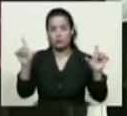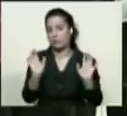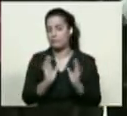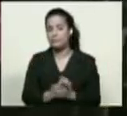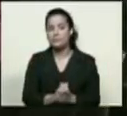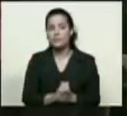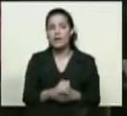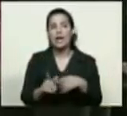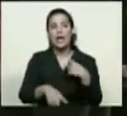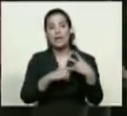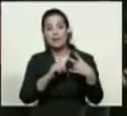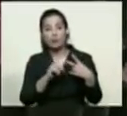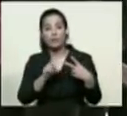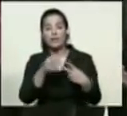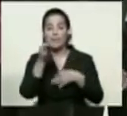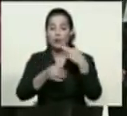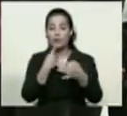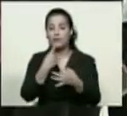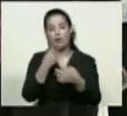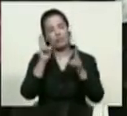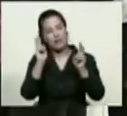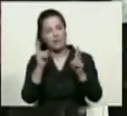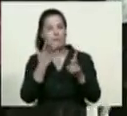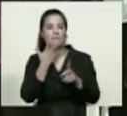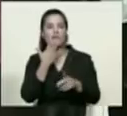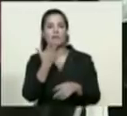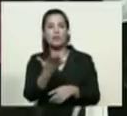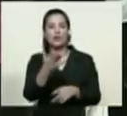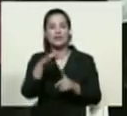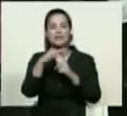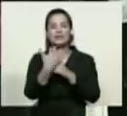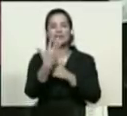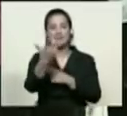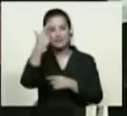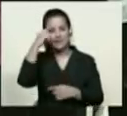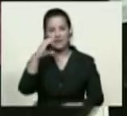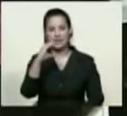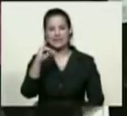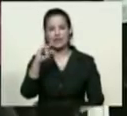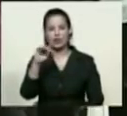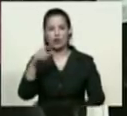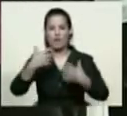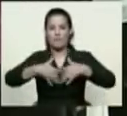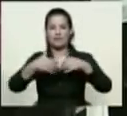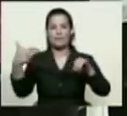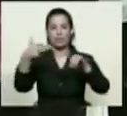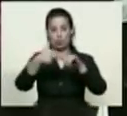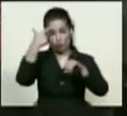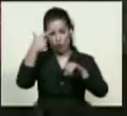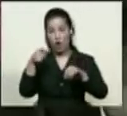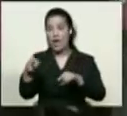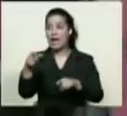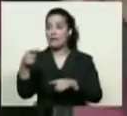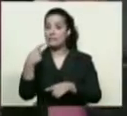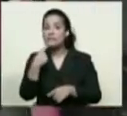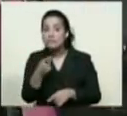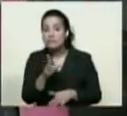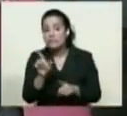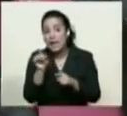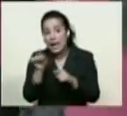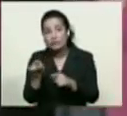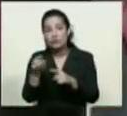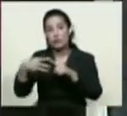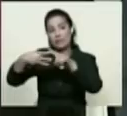manera, hacía mención a otros temas de interés, como el caso de Citgo, en donde ha dicho que esto se manejaría en